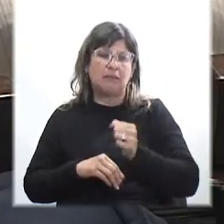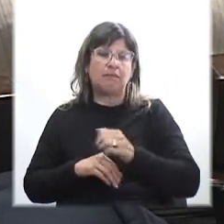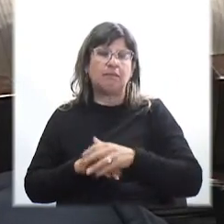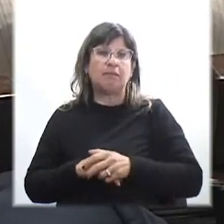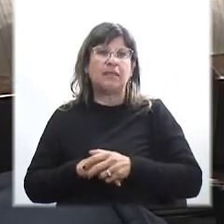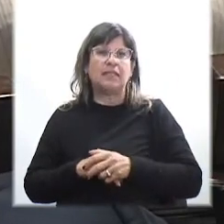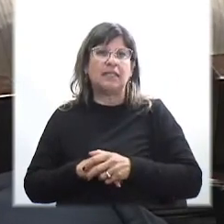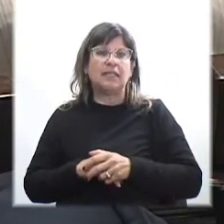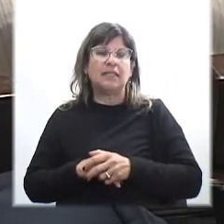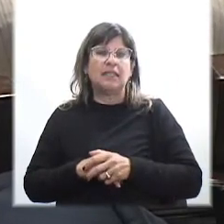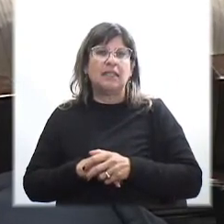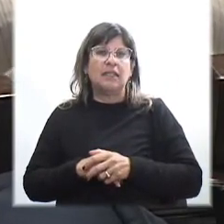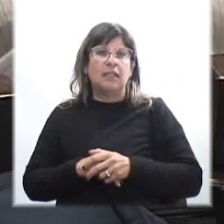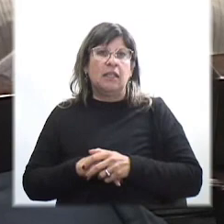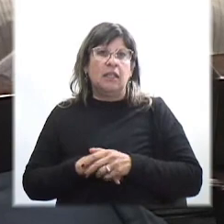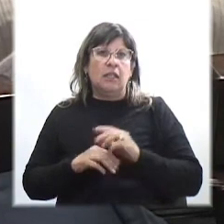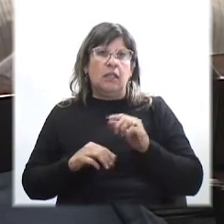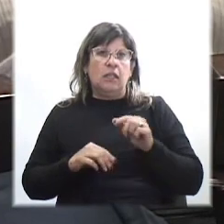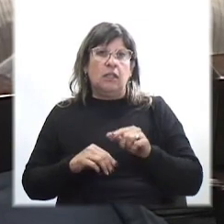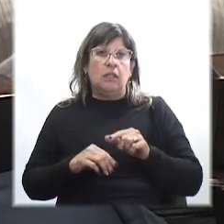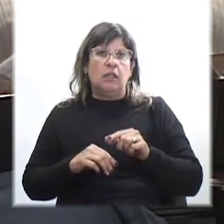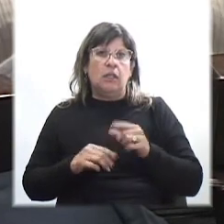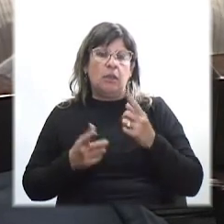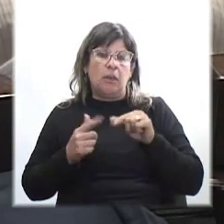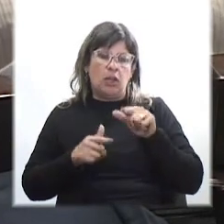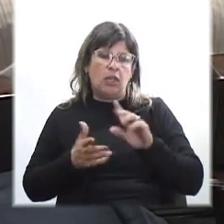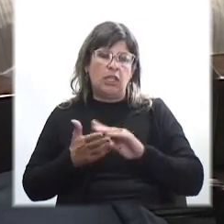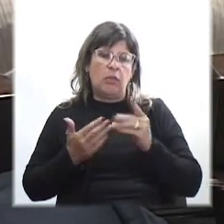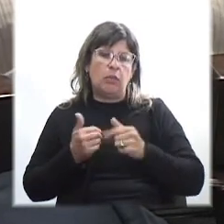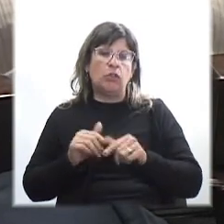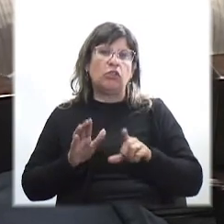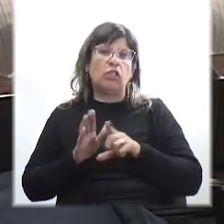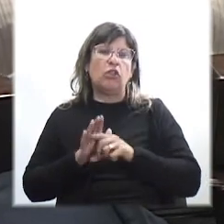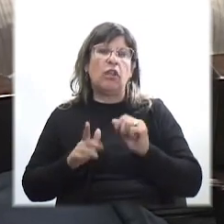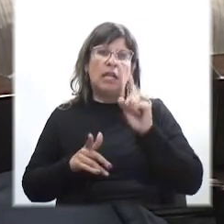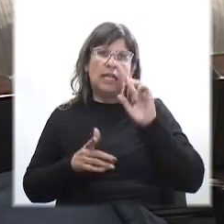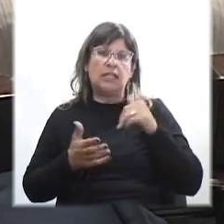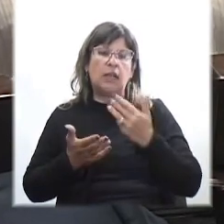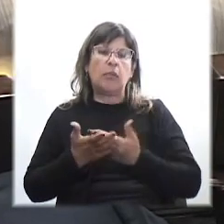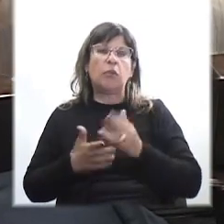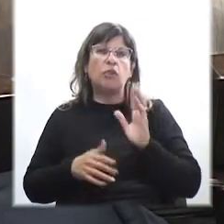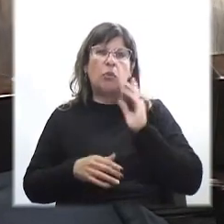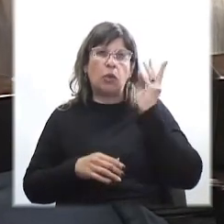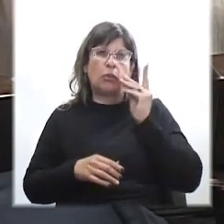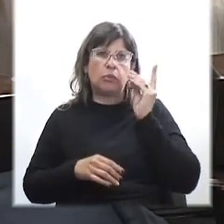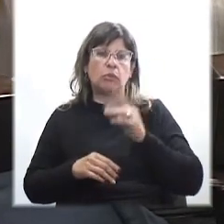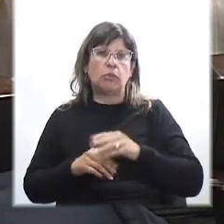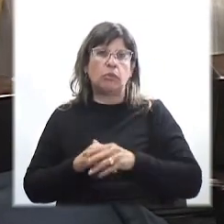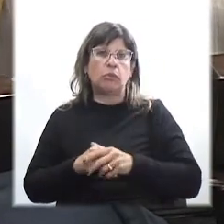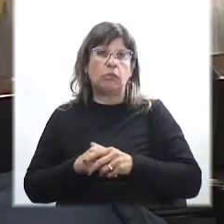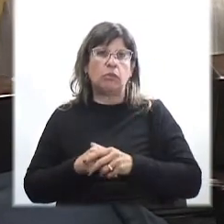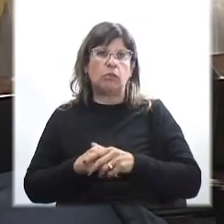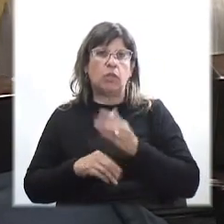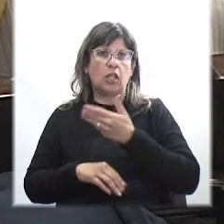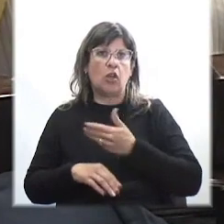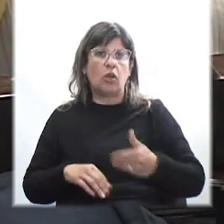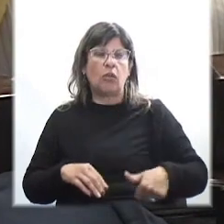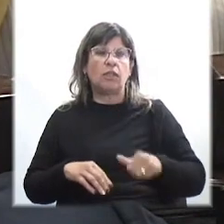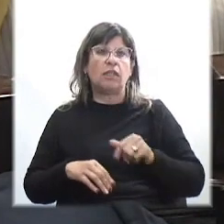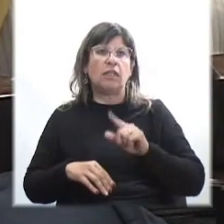presidente, voy a ser muy objetivo, pero este proyecto de ley está propuesto por legisladores que